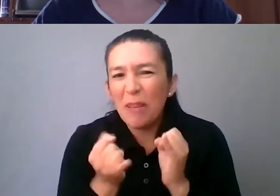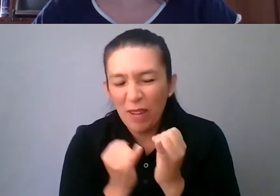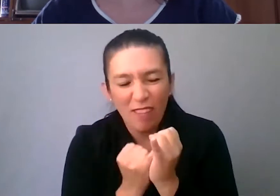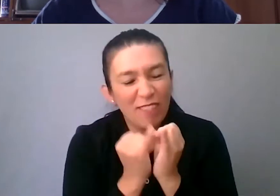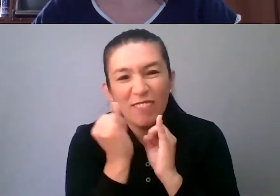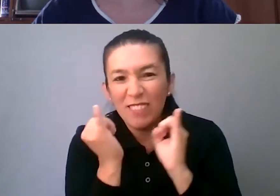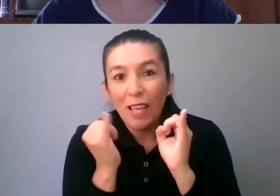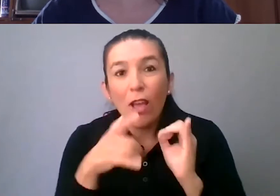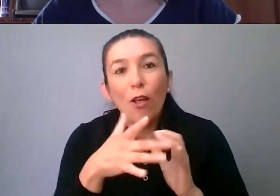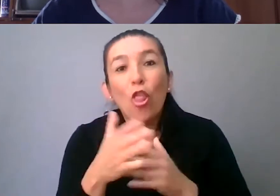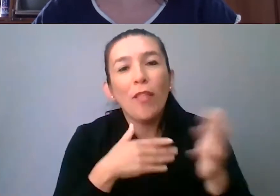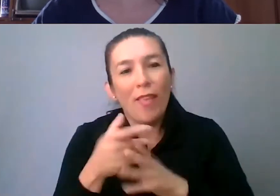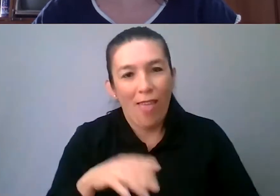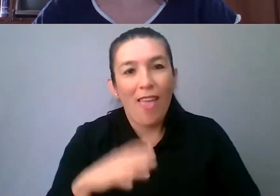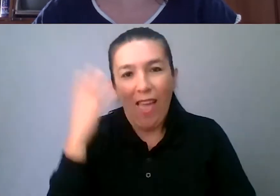Ya.